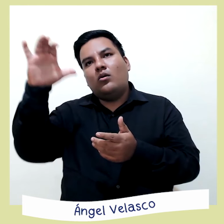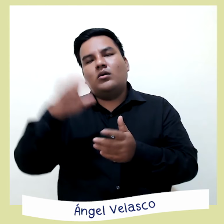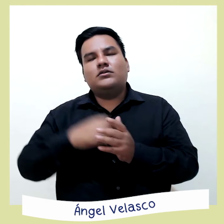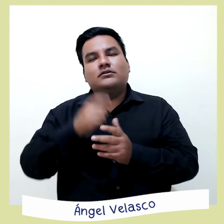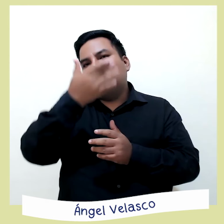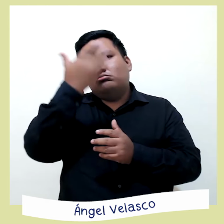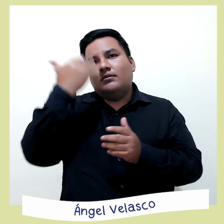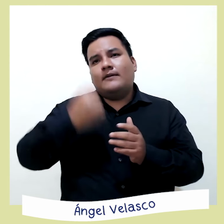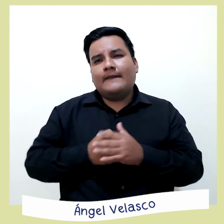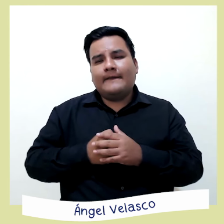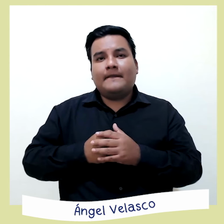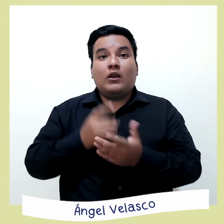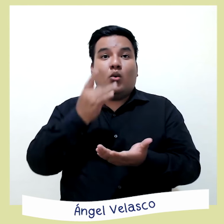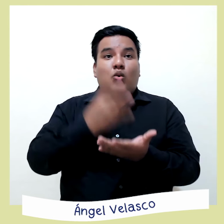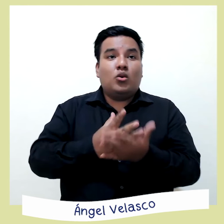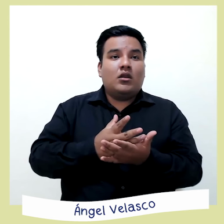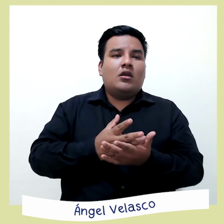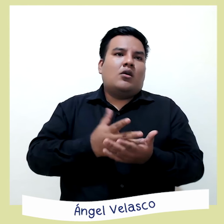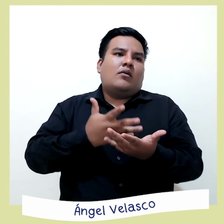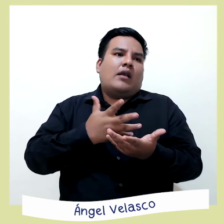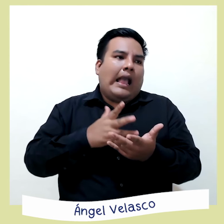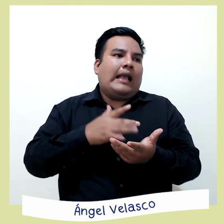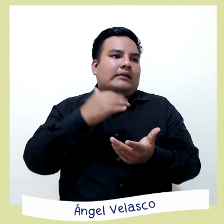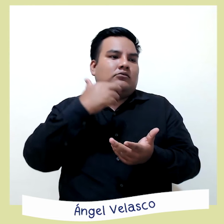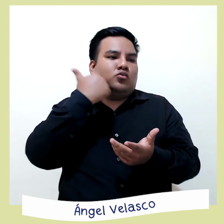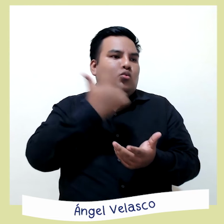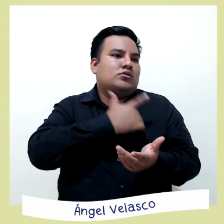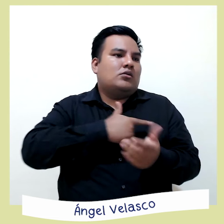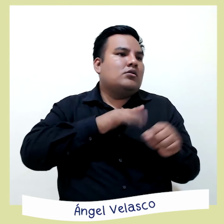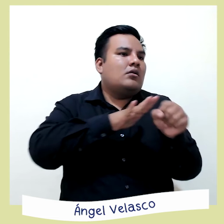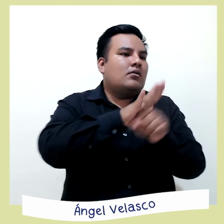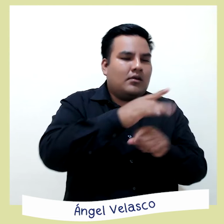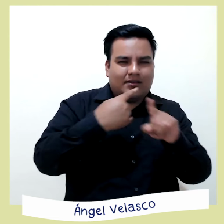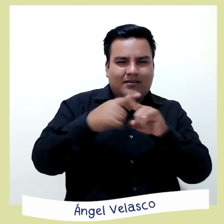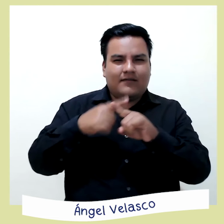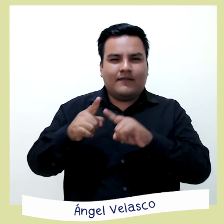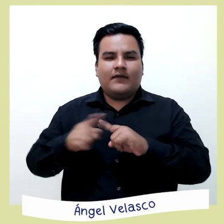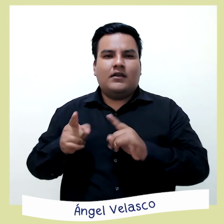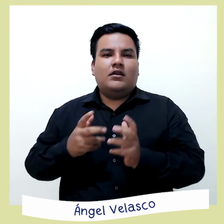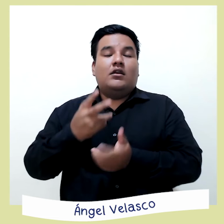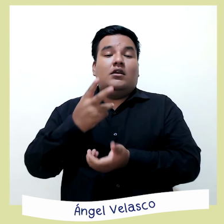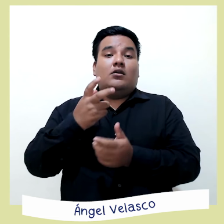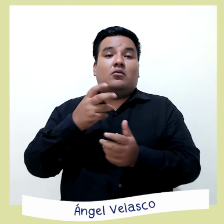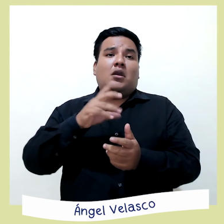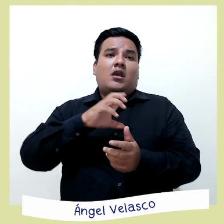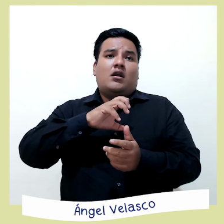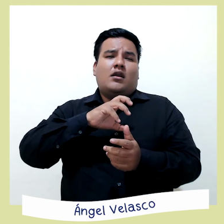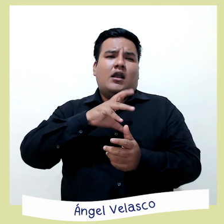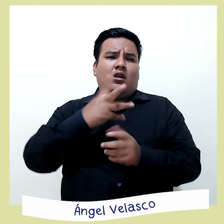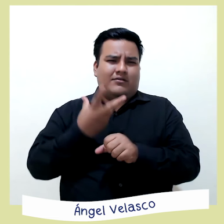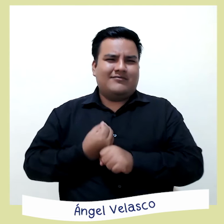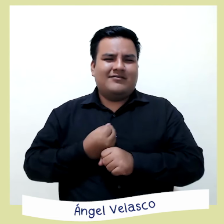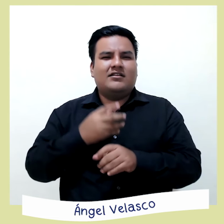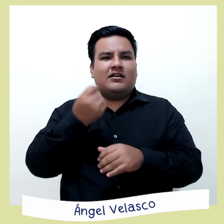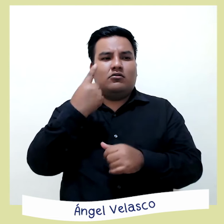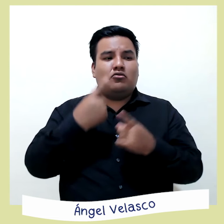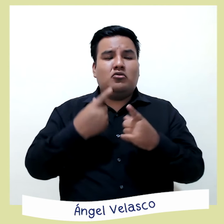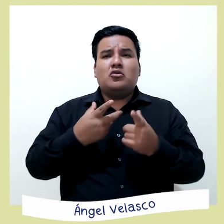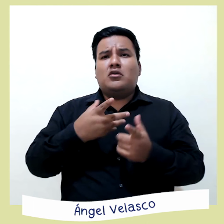la identidad de género no ha sido bien conocida, como se asume, y piensan que es